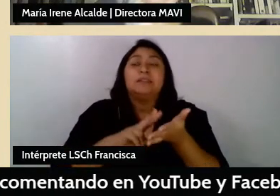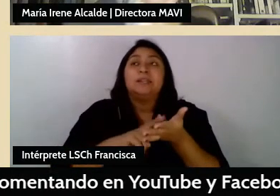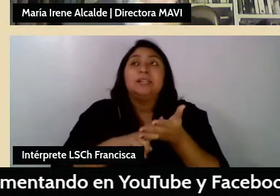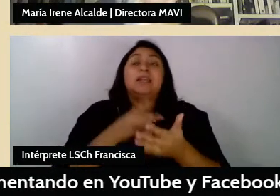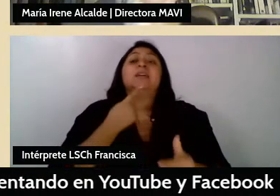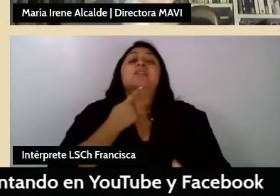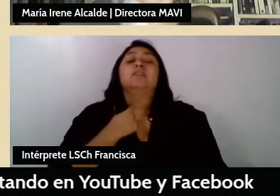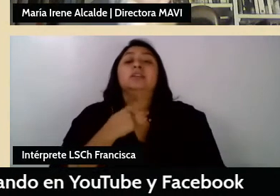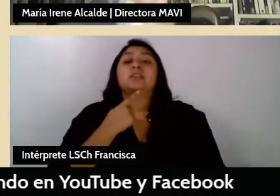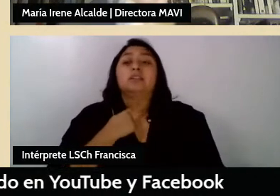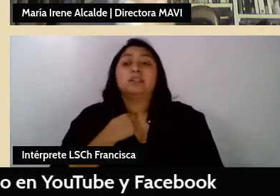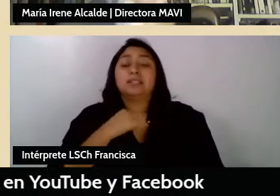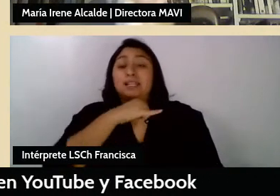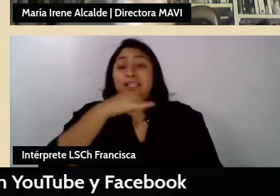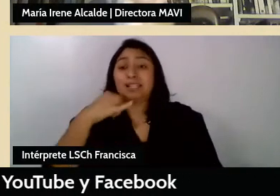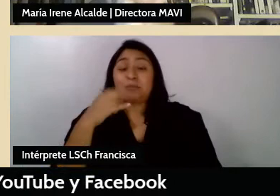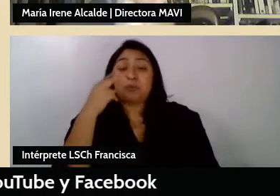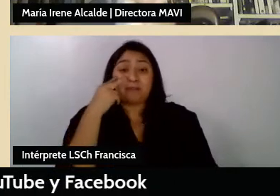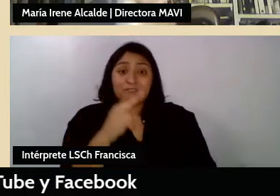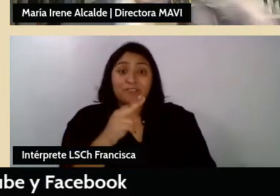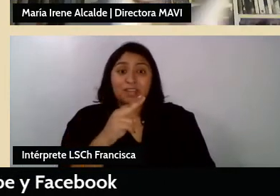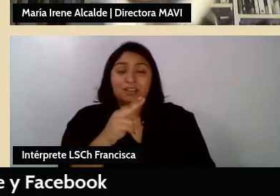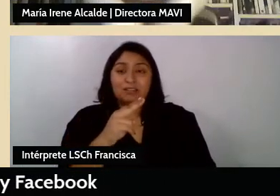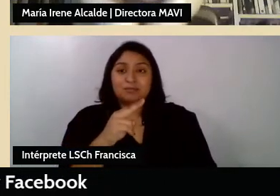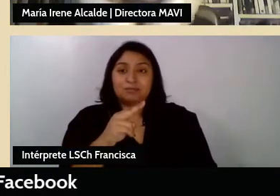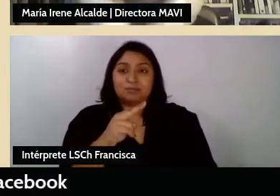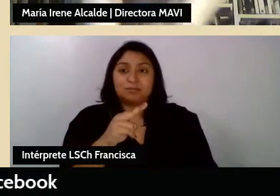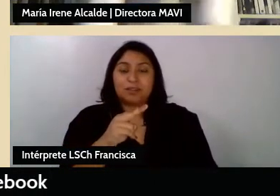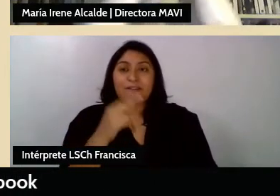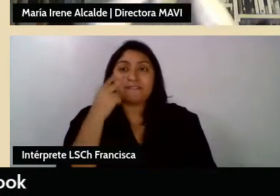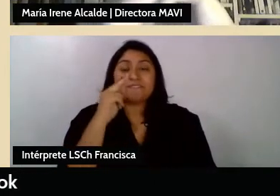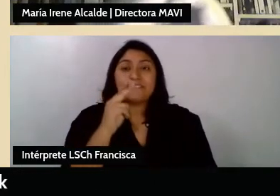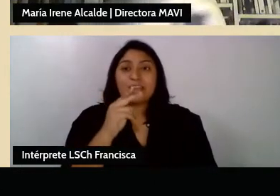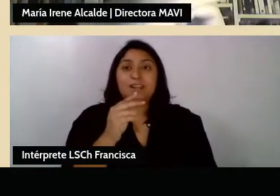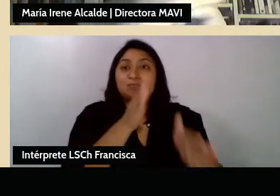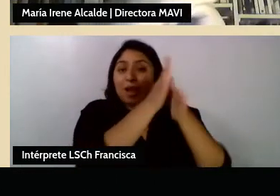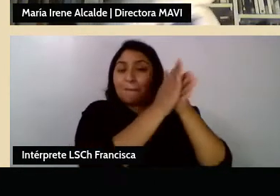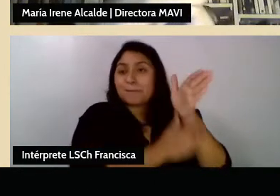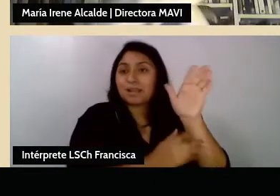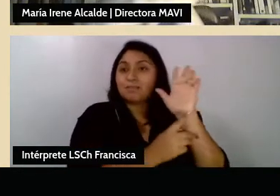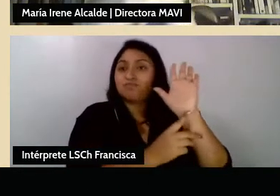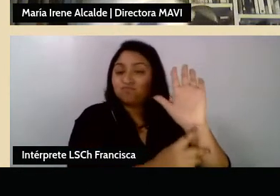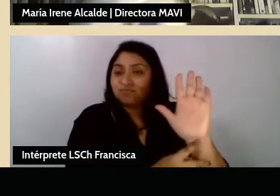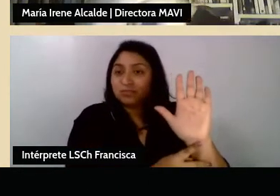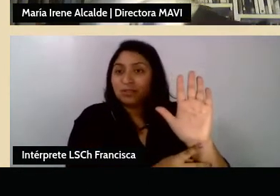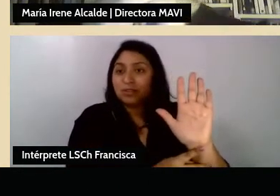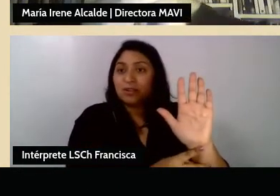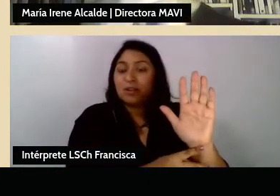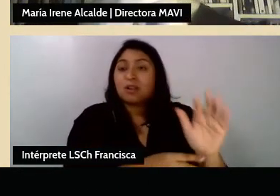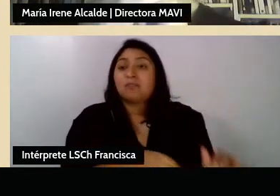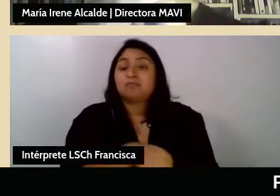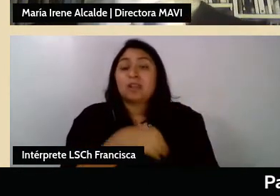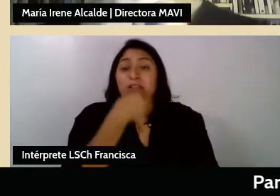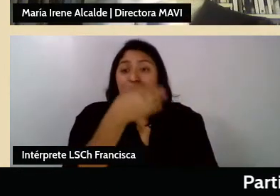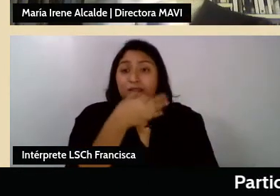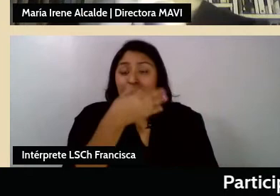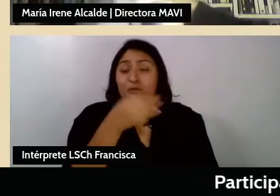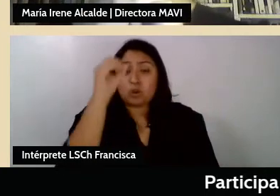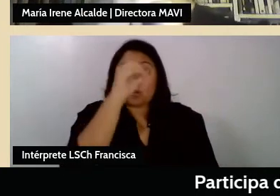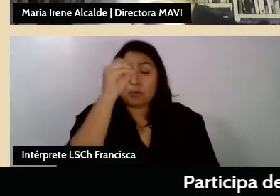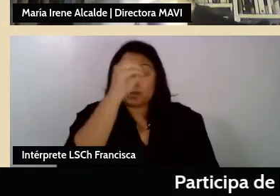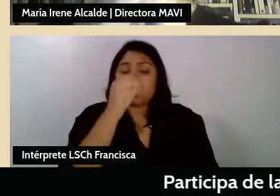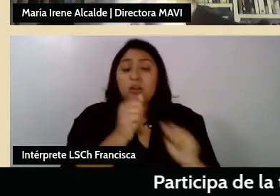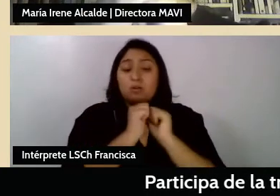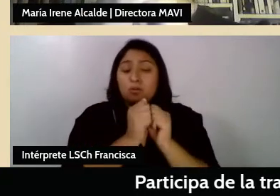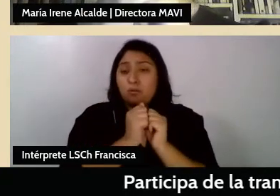interesante. Y después el resultado, ver los muros, las obras que se habían elegido, los testimonios de nuestros compañeros y compañeras,